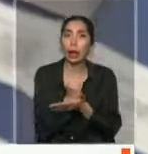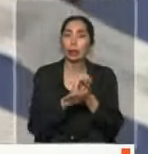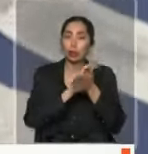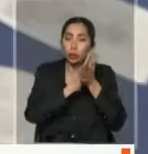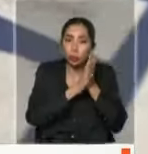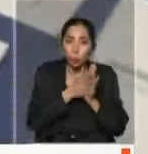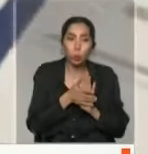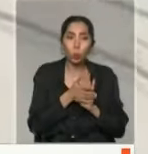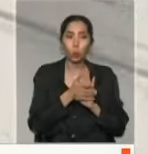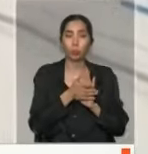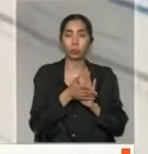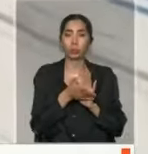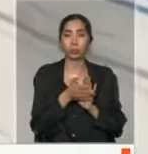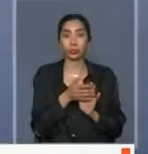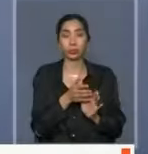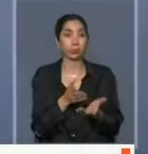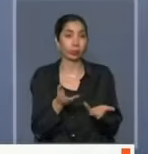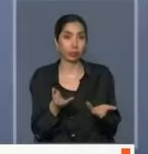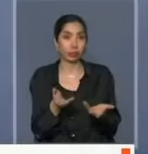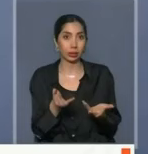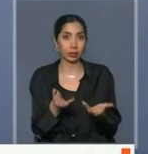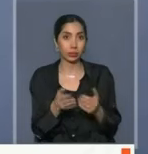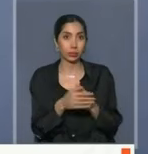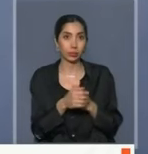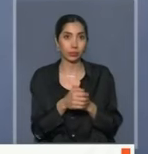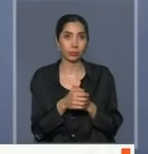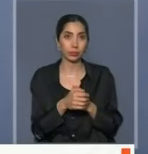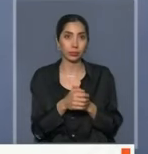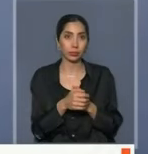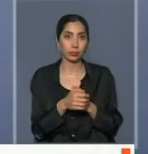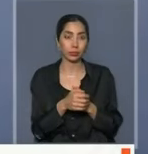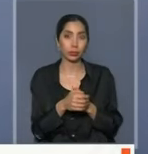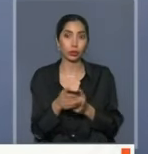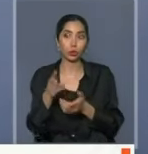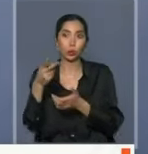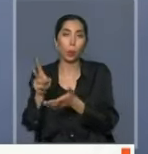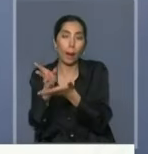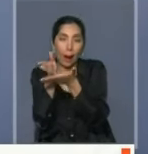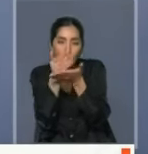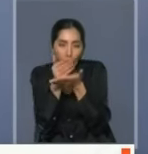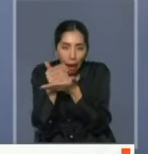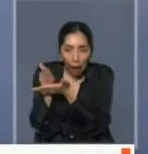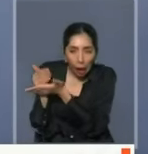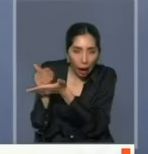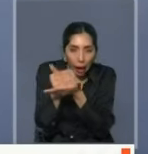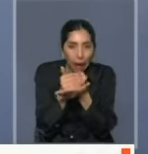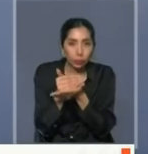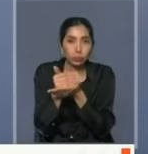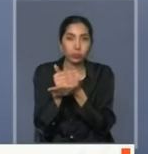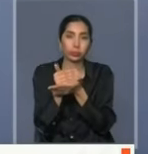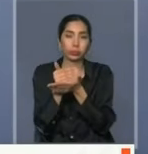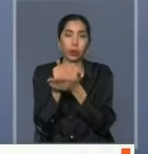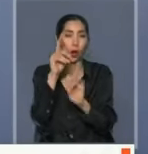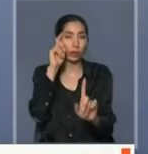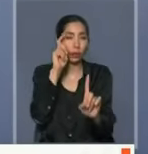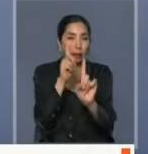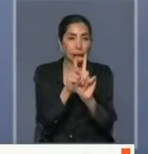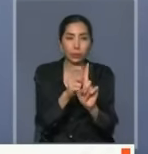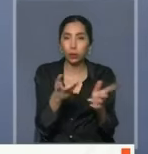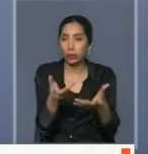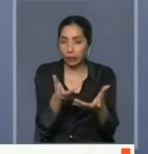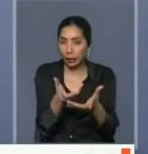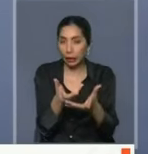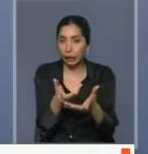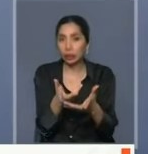definitiva permitían dar cumplimiento al plan criminal, que en definitiva tenía como propósito